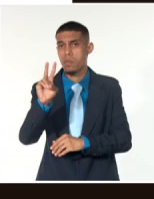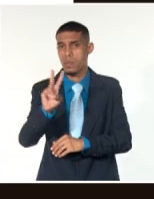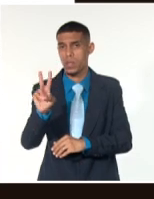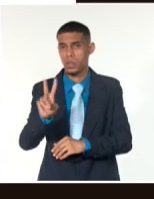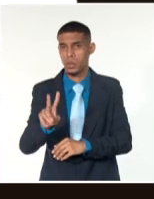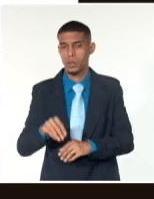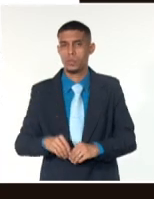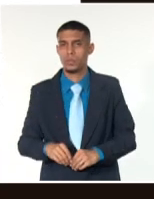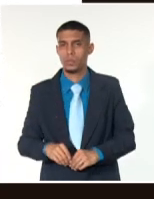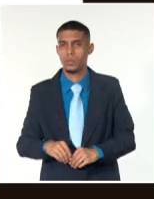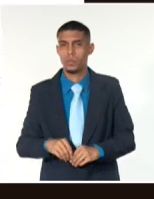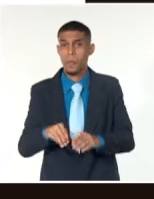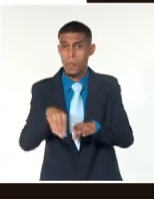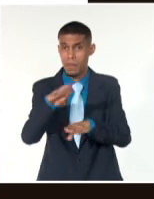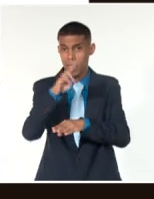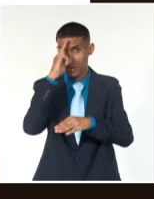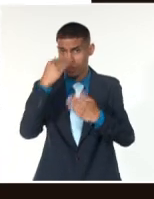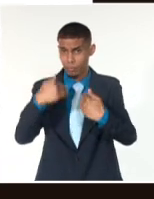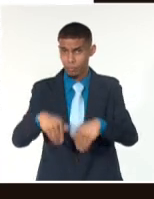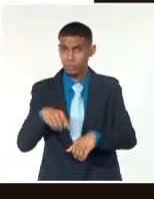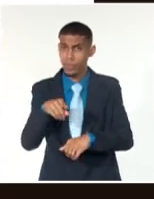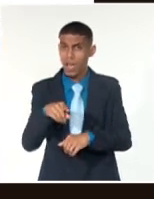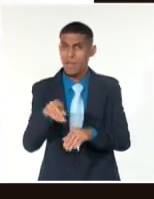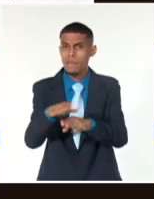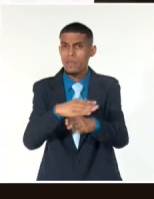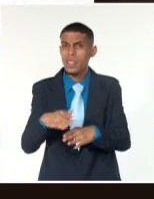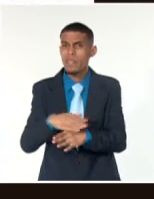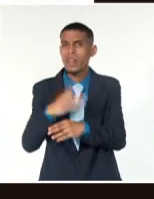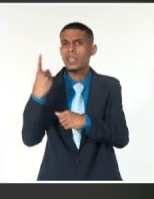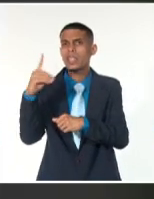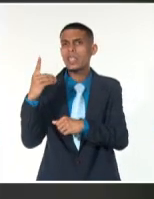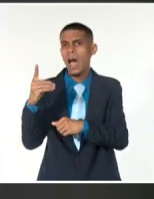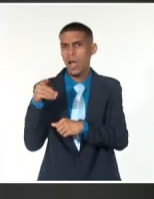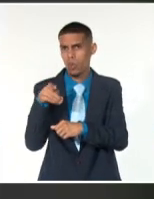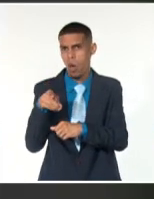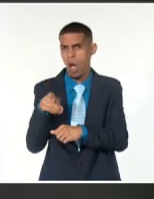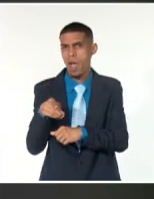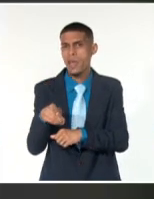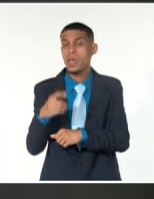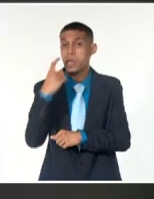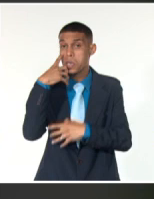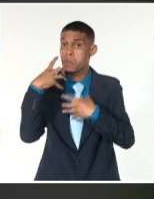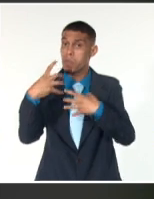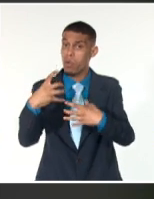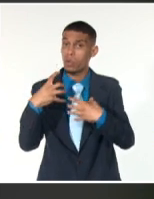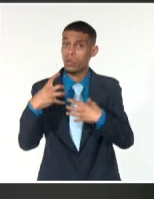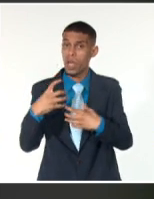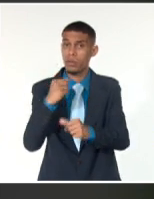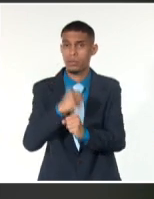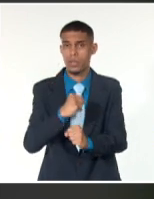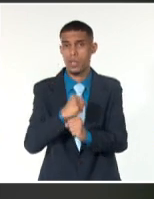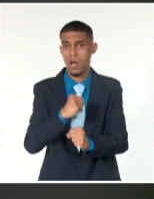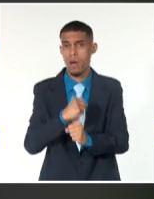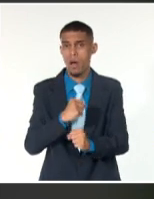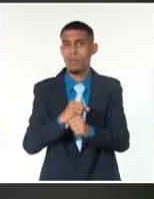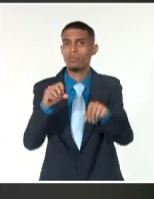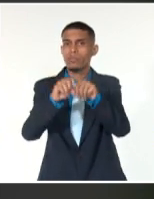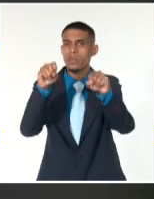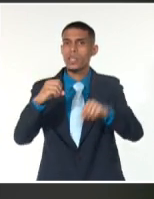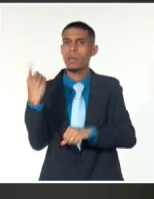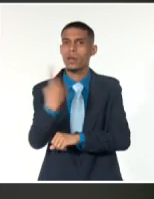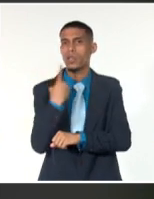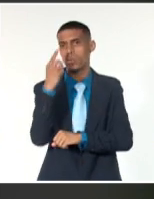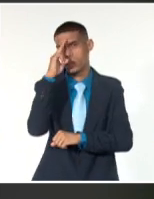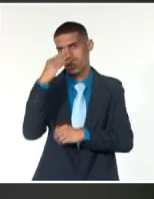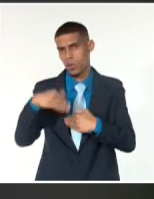minsap aseguró que los datos recogidos en el documento constituyen un valioso instrumento de trabajo para el Sistema Nacional de salud y